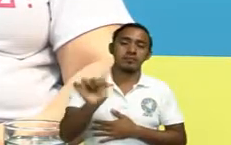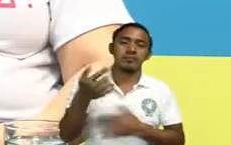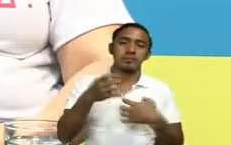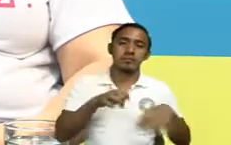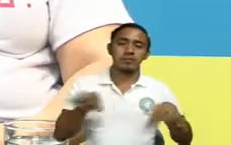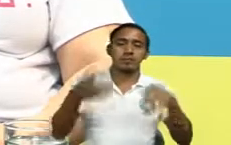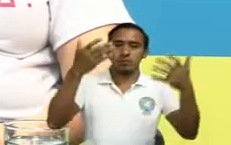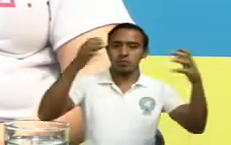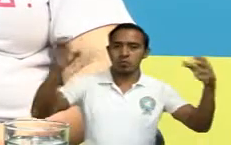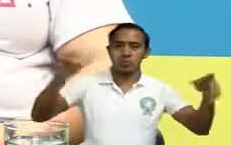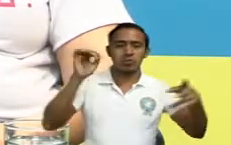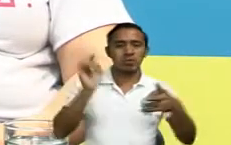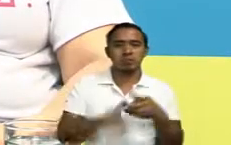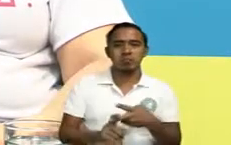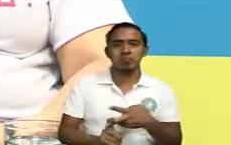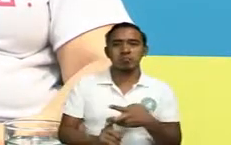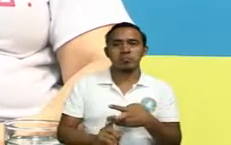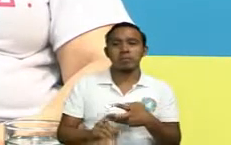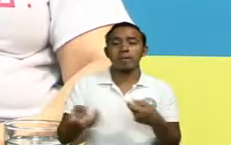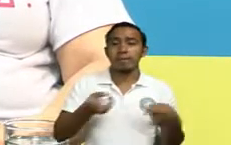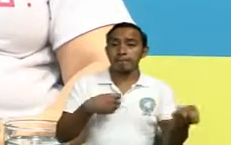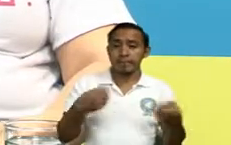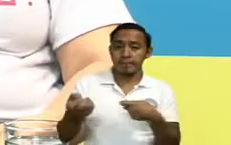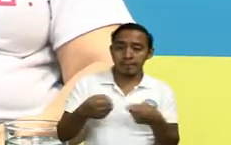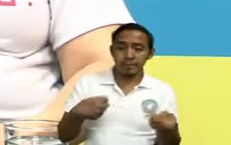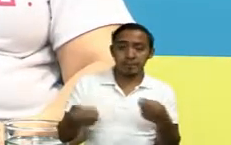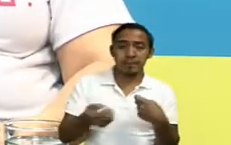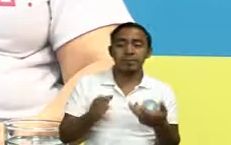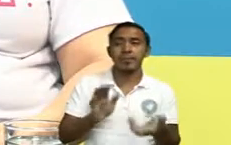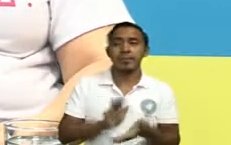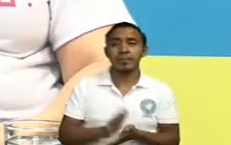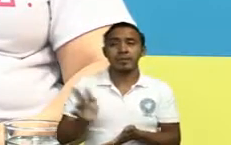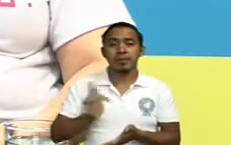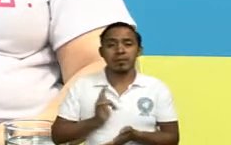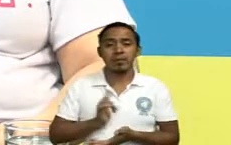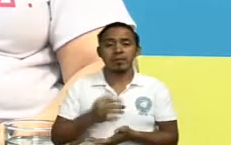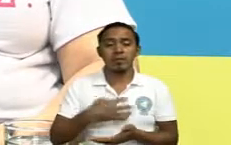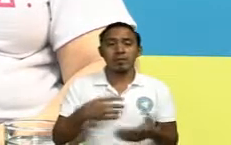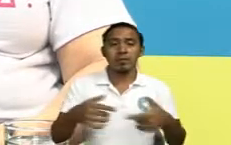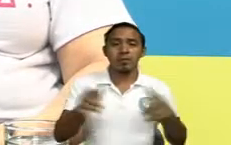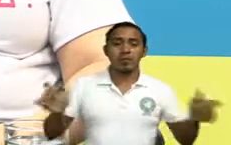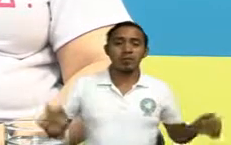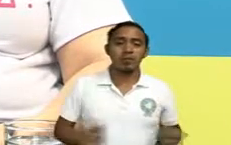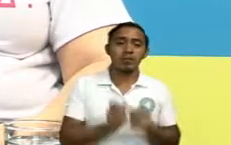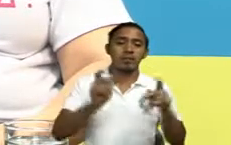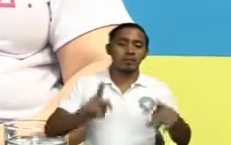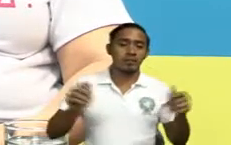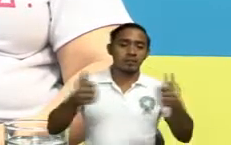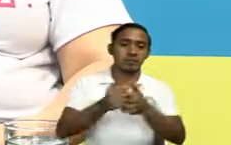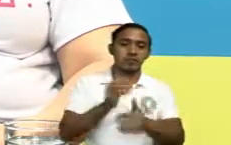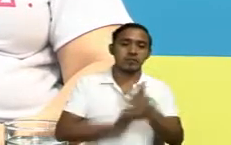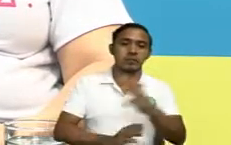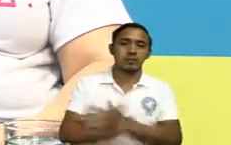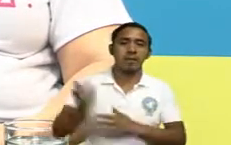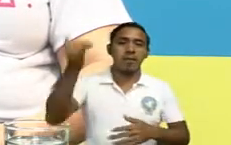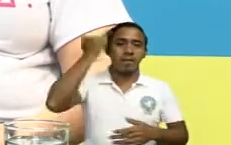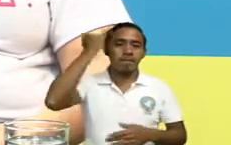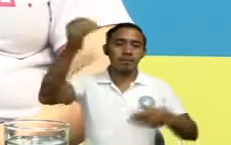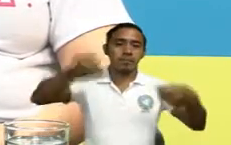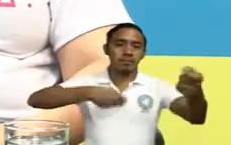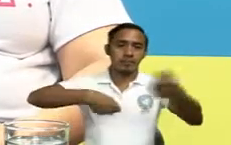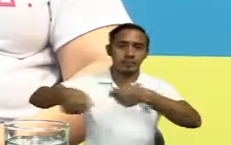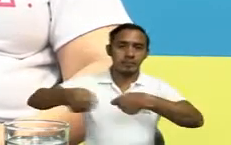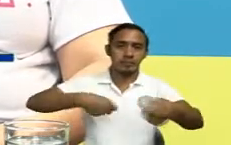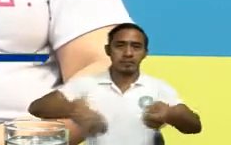actividades culturales, hay ventas. Ya que tenemos dentro de nuestro grupo de personas con discapacidad emprendedores,